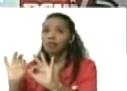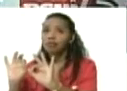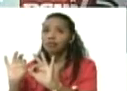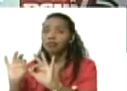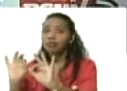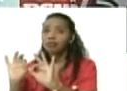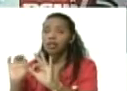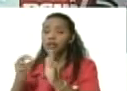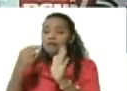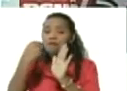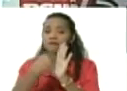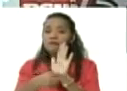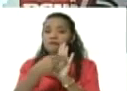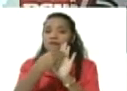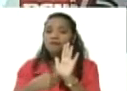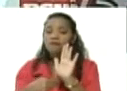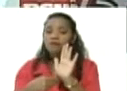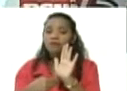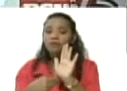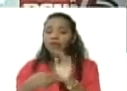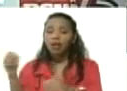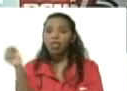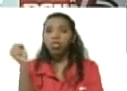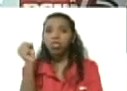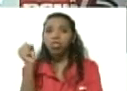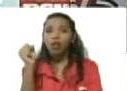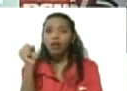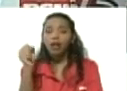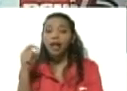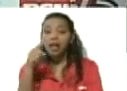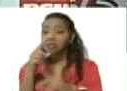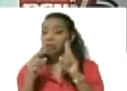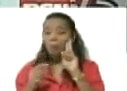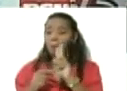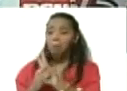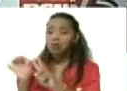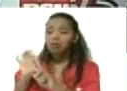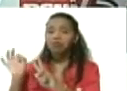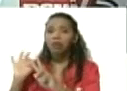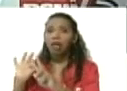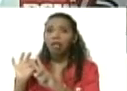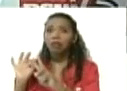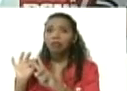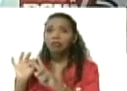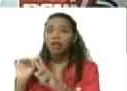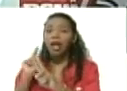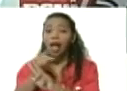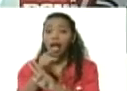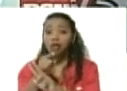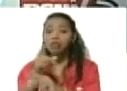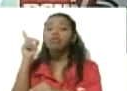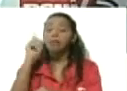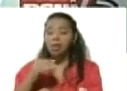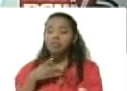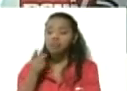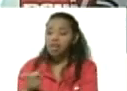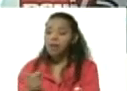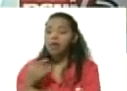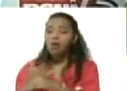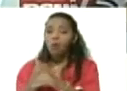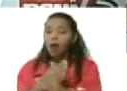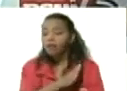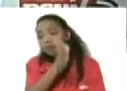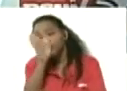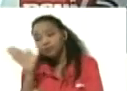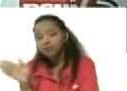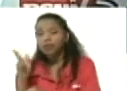la nulidad del desacato. Por lo menos eso no se ha visto, ¿verdad? Que tendrían ellos que ir, la Junta Directiva nueva.